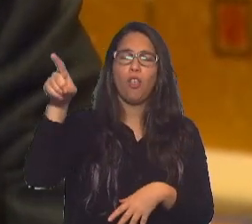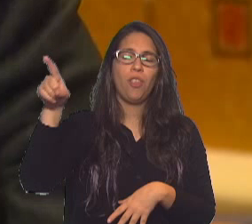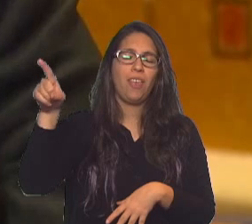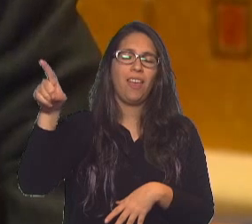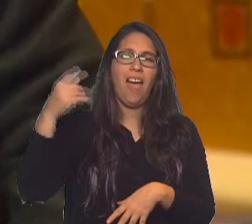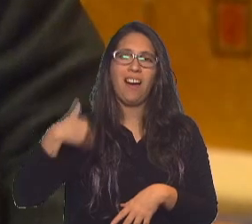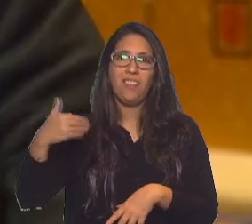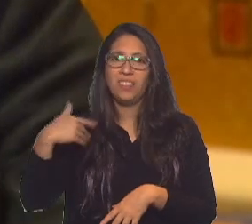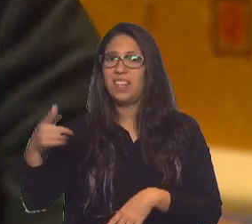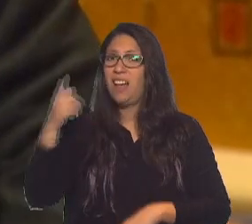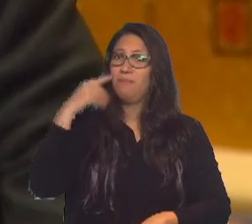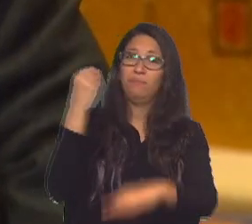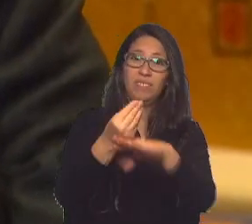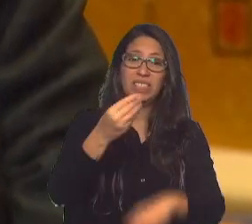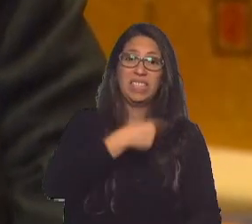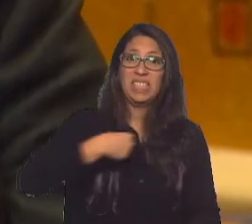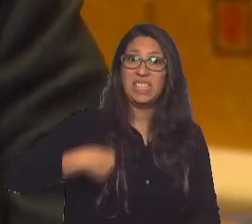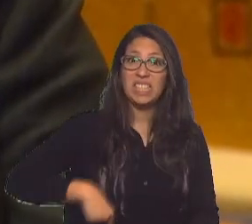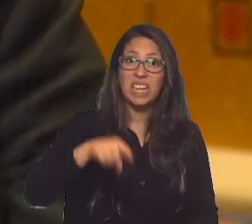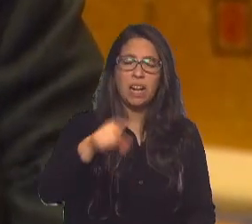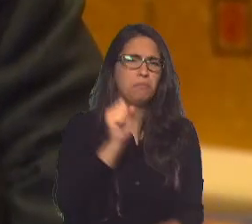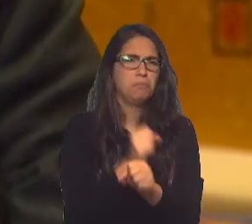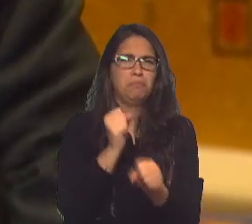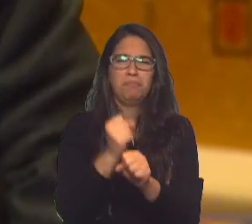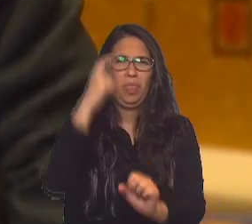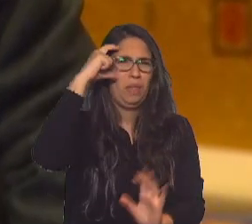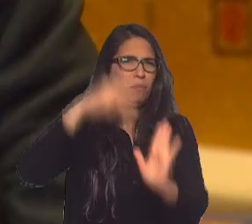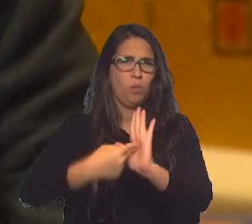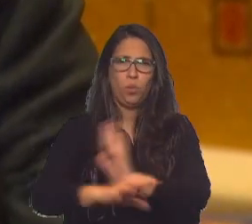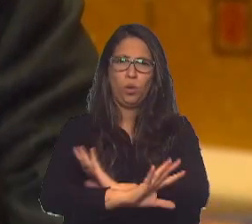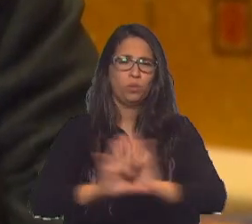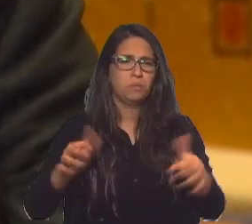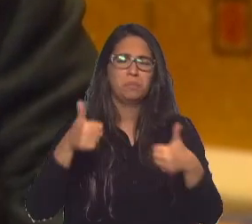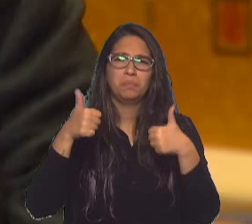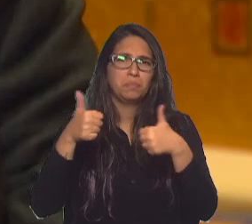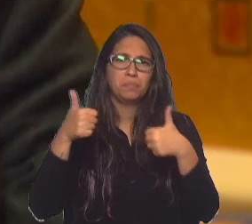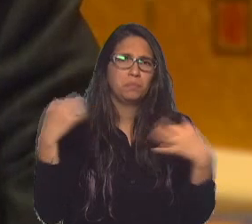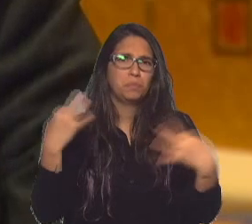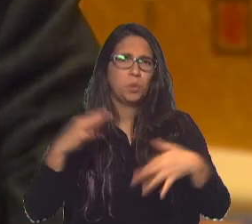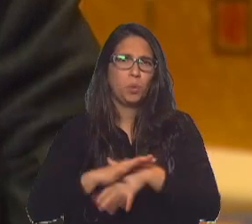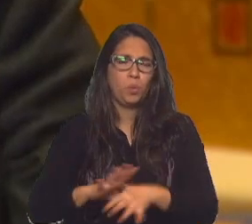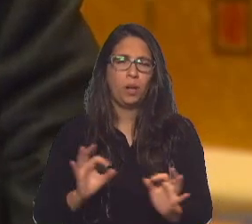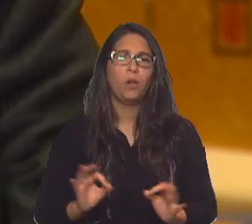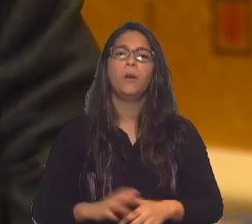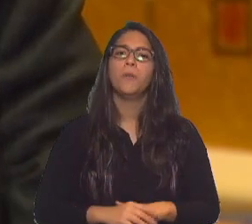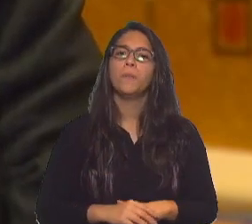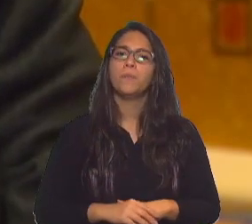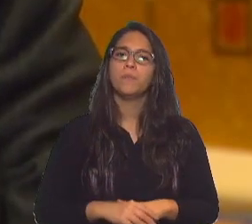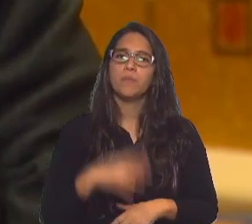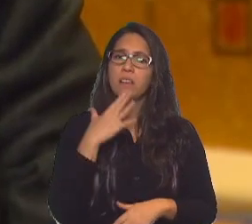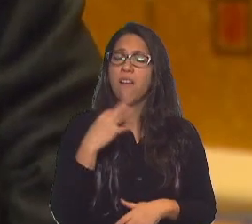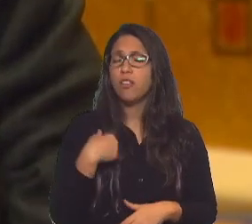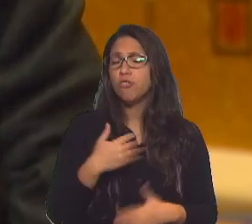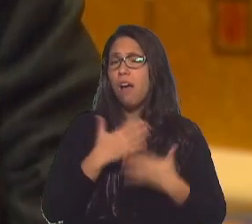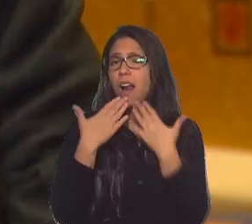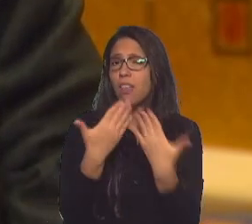China, Sabino Vaca Narvaja, hizo un trabajo excepcional, es un extraordinario embajador. Y realmente le estoy